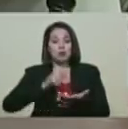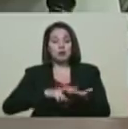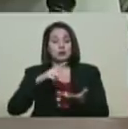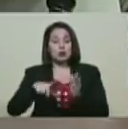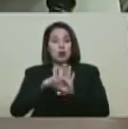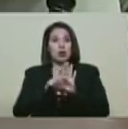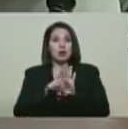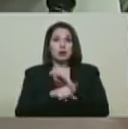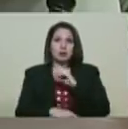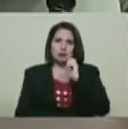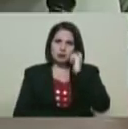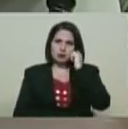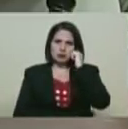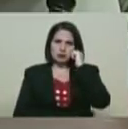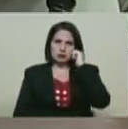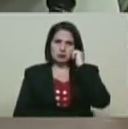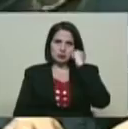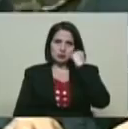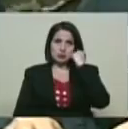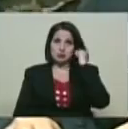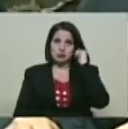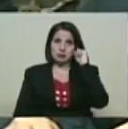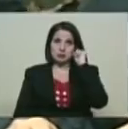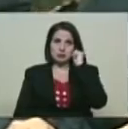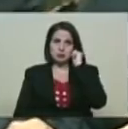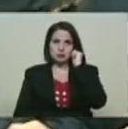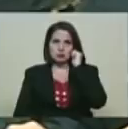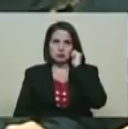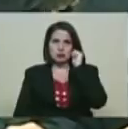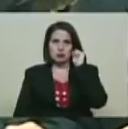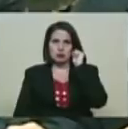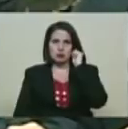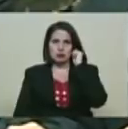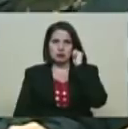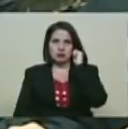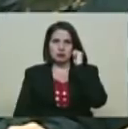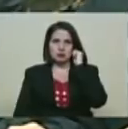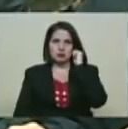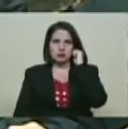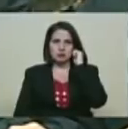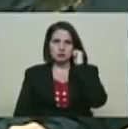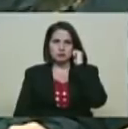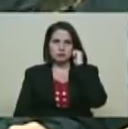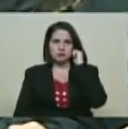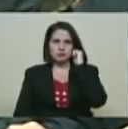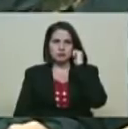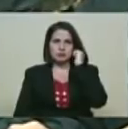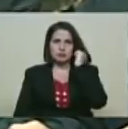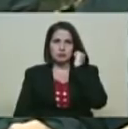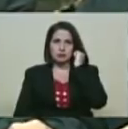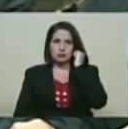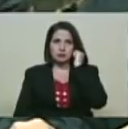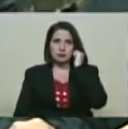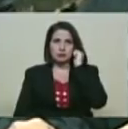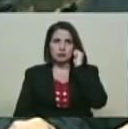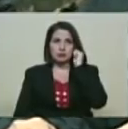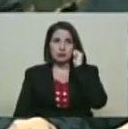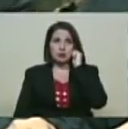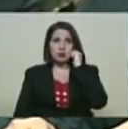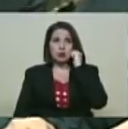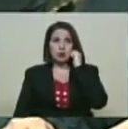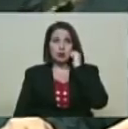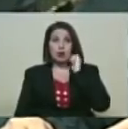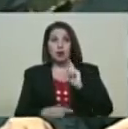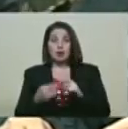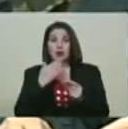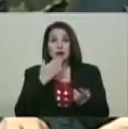ley de la República. Bueno, gracias, presidente, por la invitación. gobernador de Aragua, la alcaldesa de Caracas y el